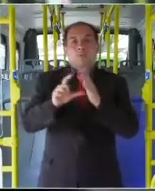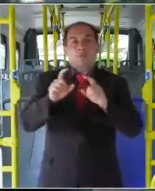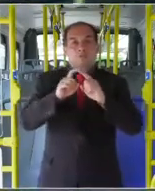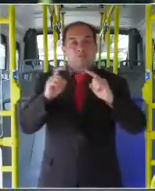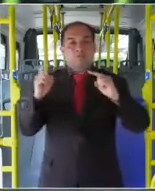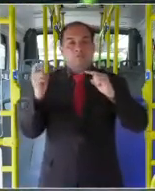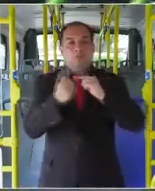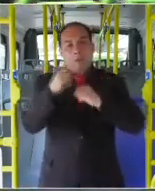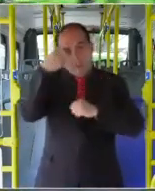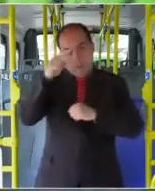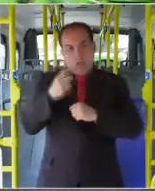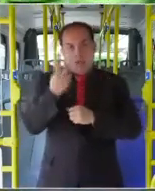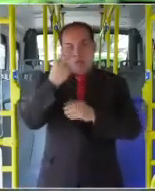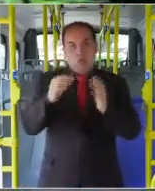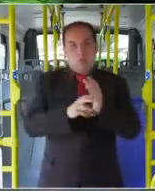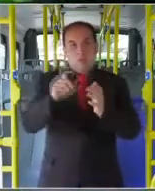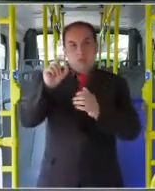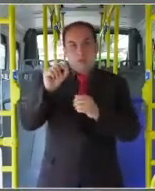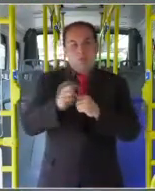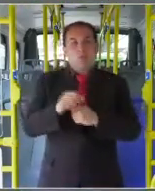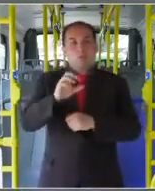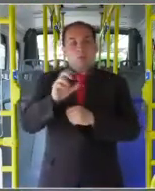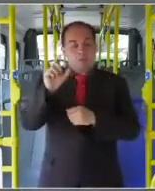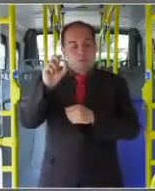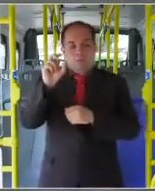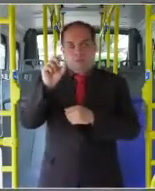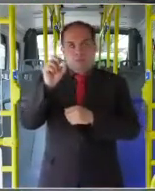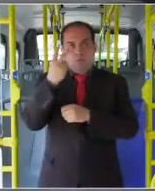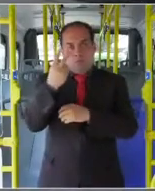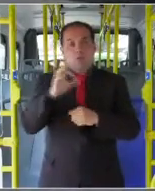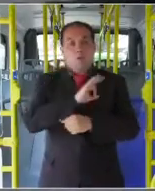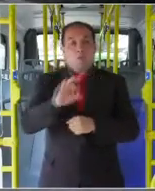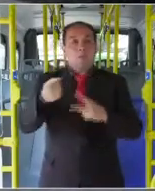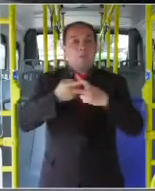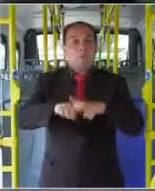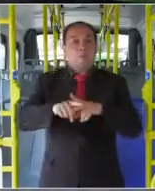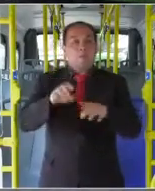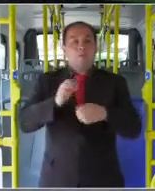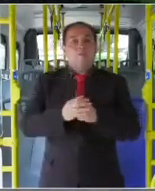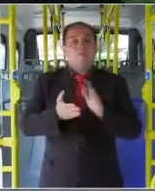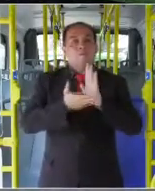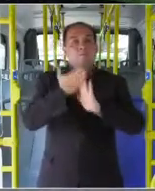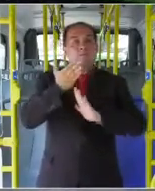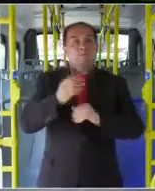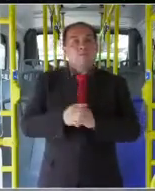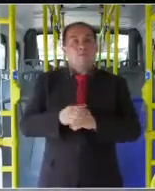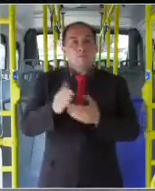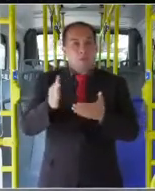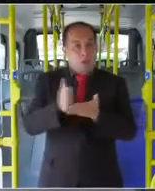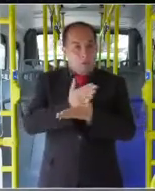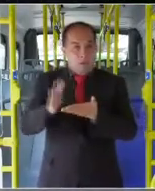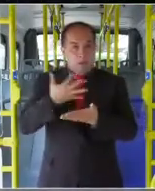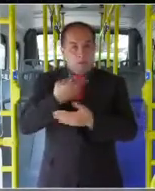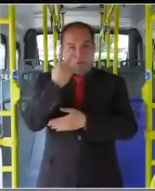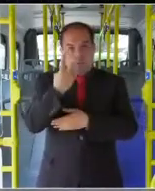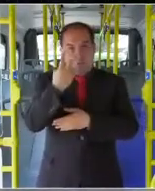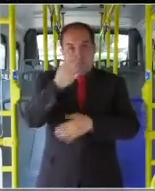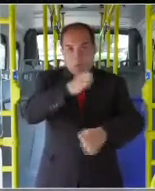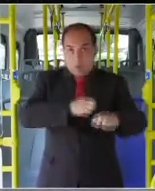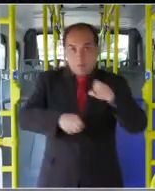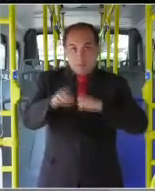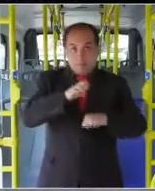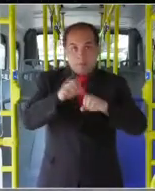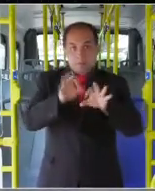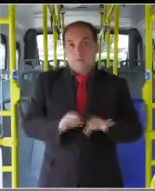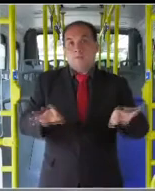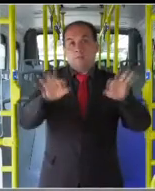que en el 22 pueda iniciar su construcción. Y por otro lado están pues las otras dos grandes empresas